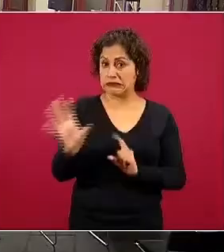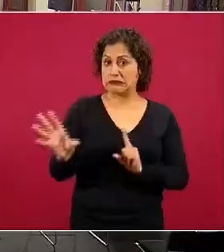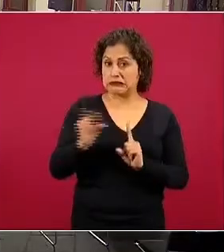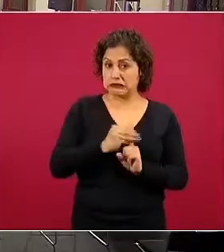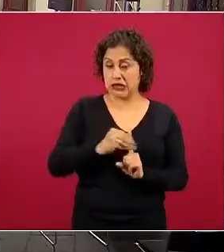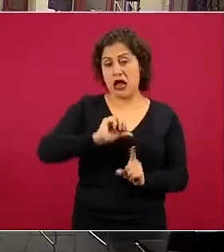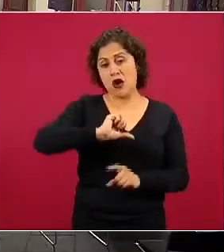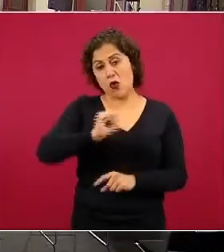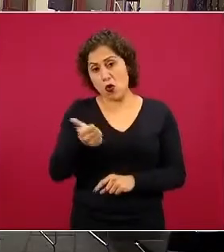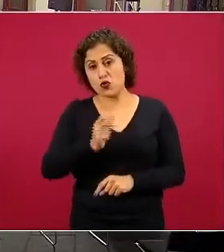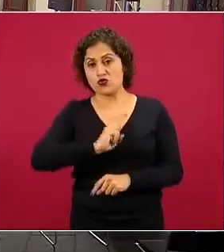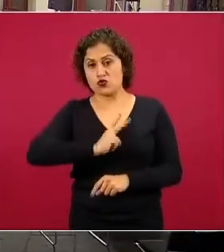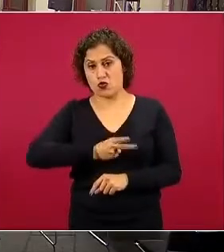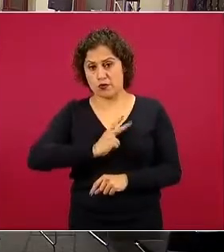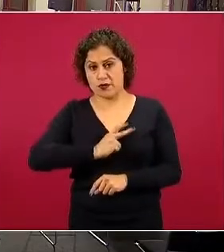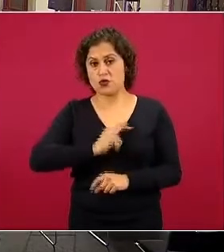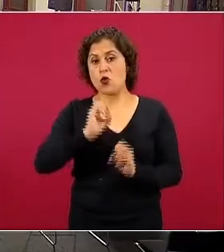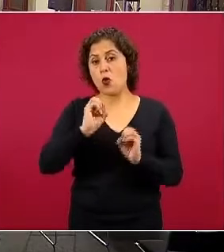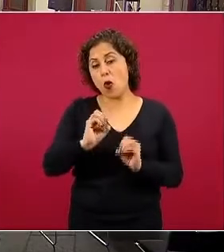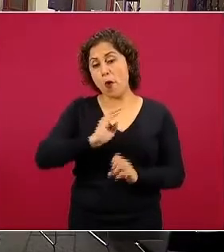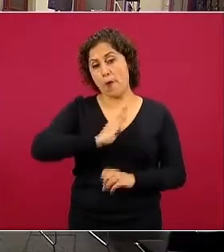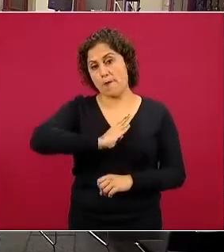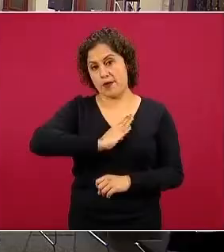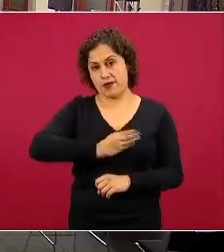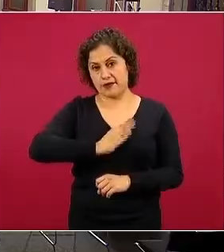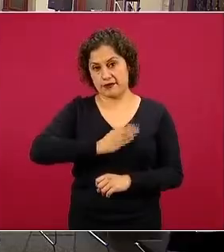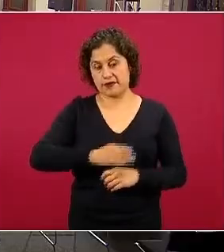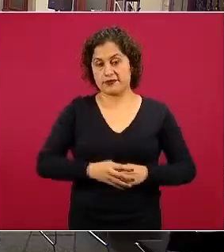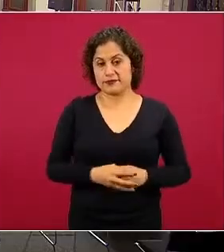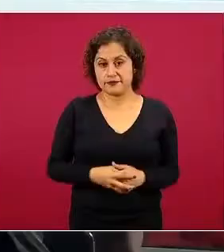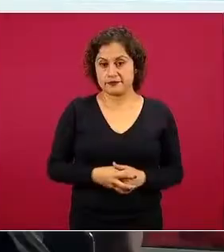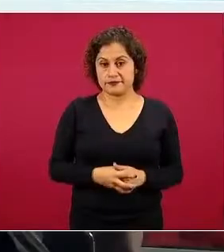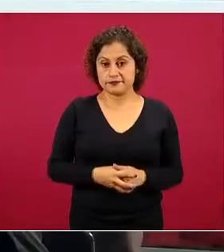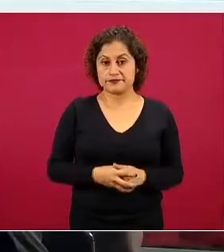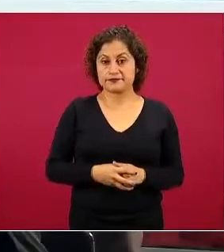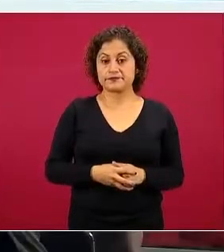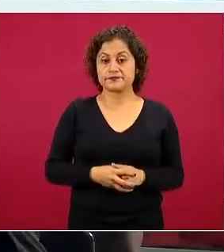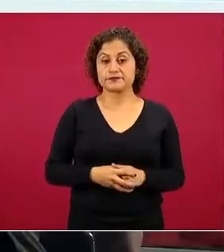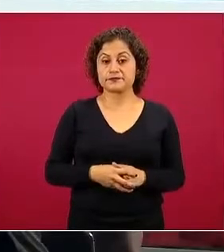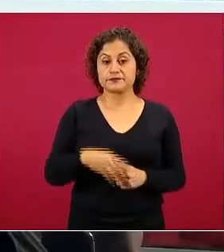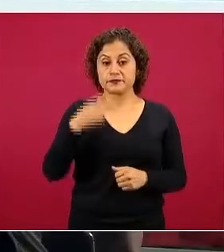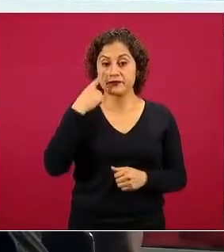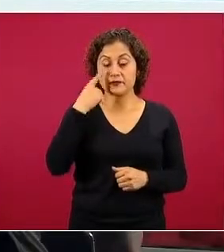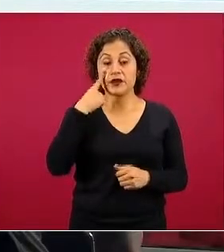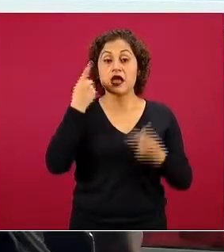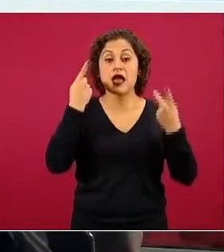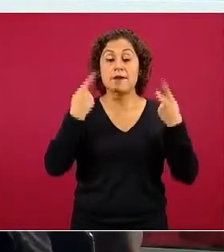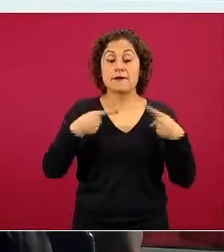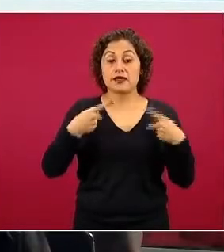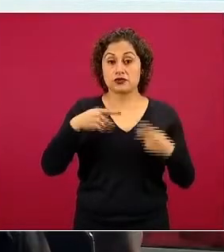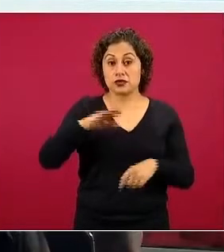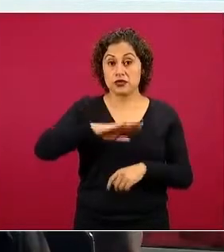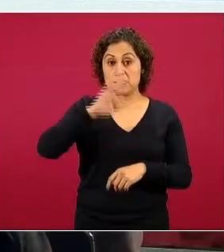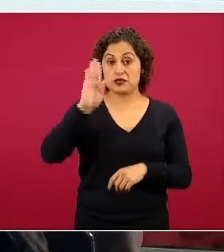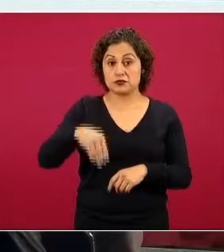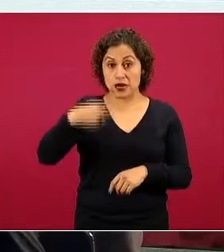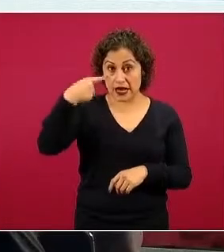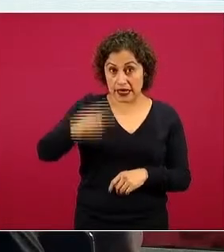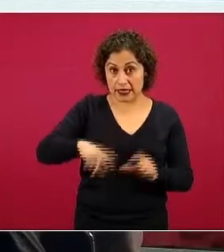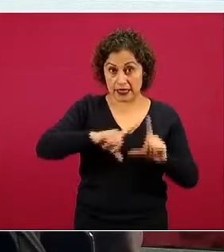respiratorio o alguna otra bacteria. El pico máximo de personas que perdieron la vida en nuestro